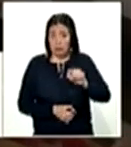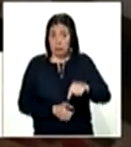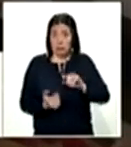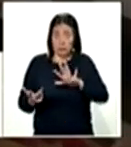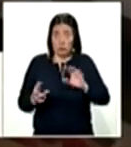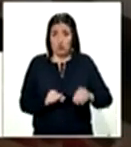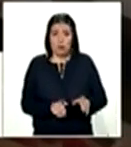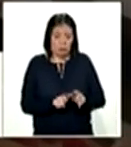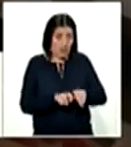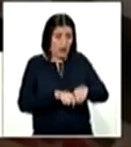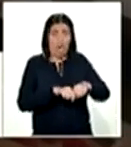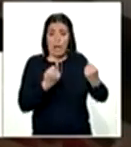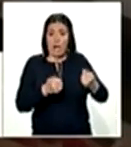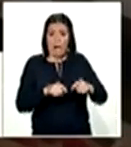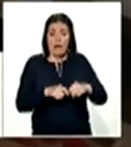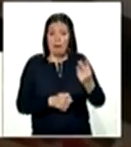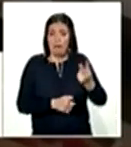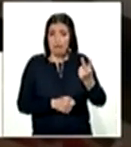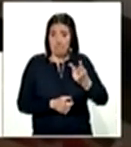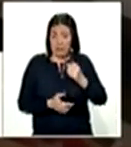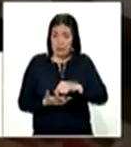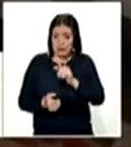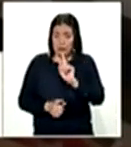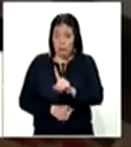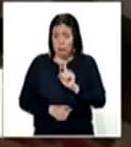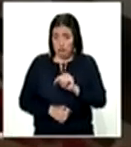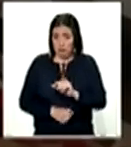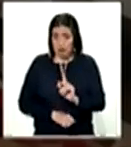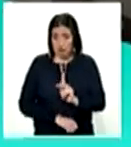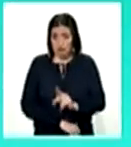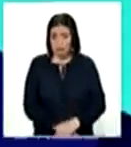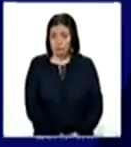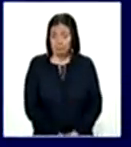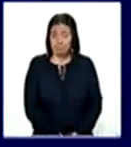haba verde serrana 1 sol el kilo.